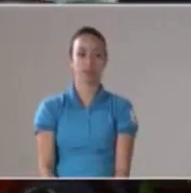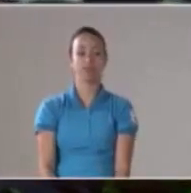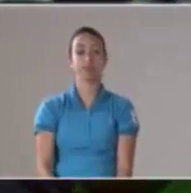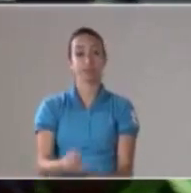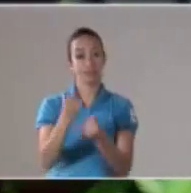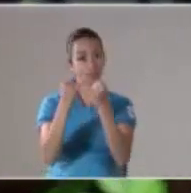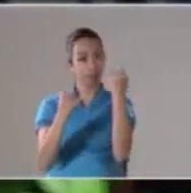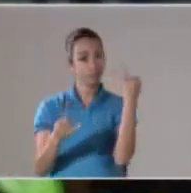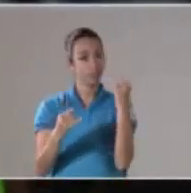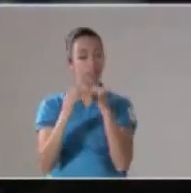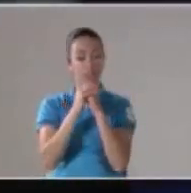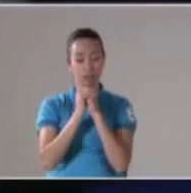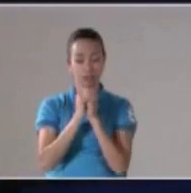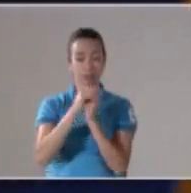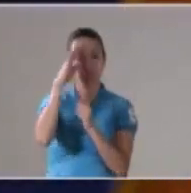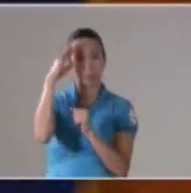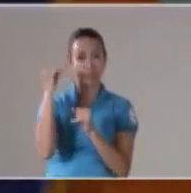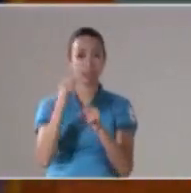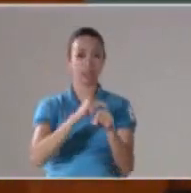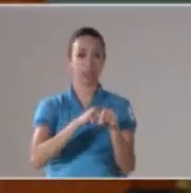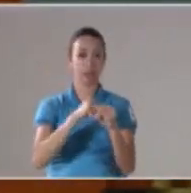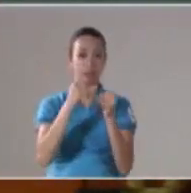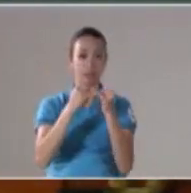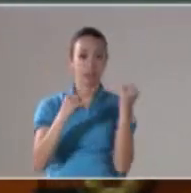porque el tiempo se nos ha agotado.